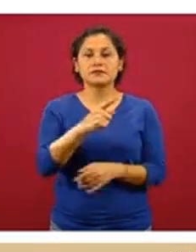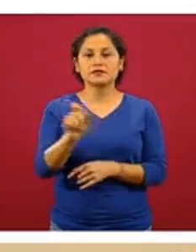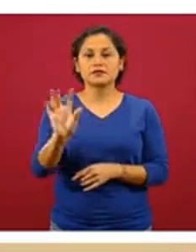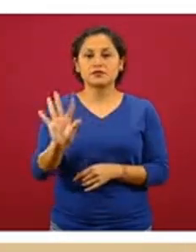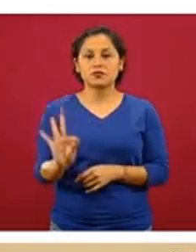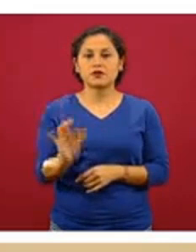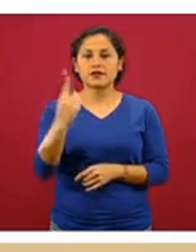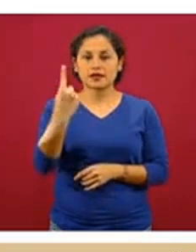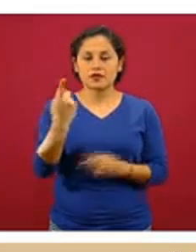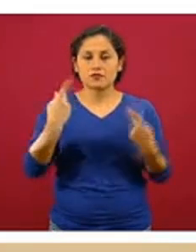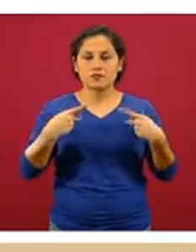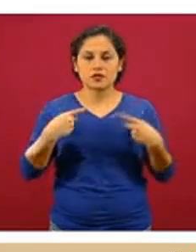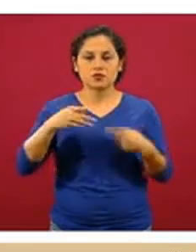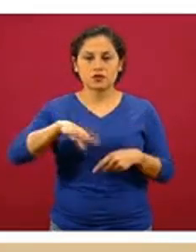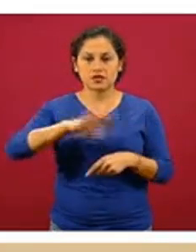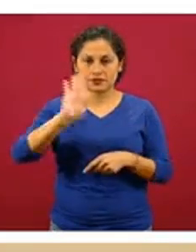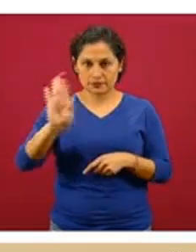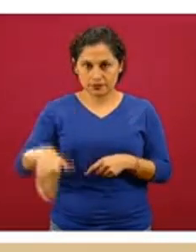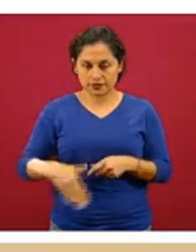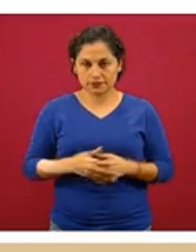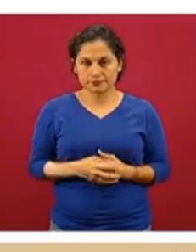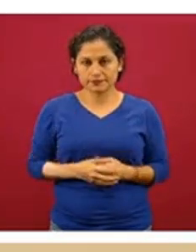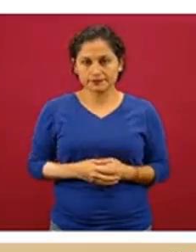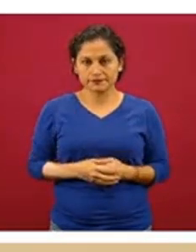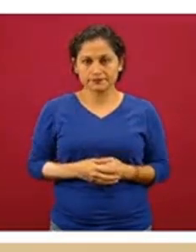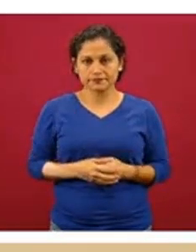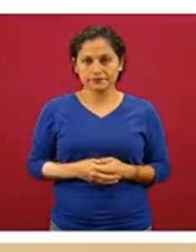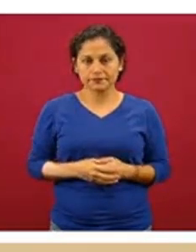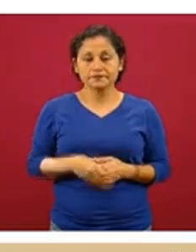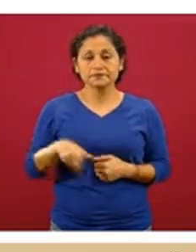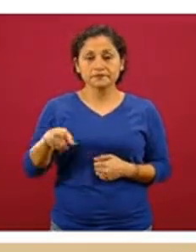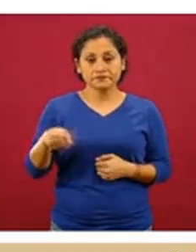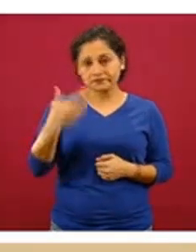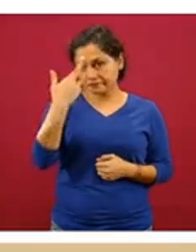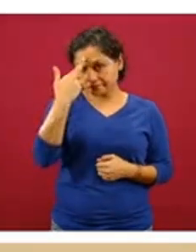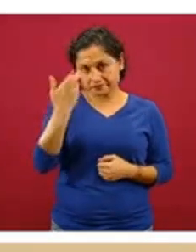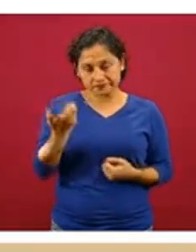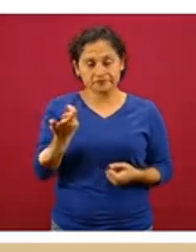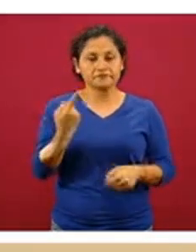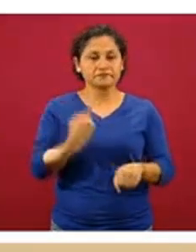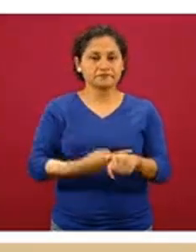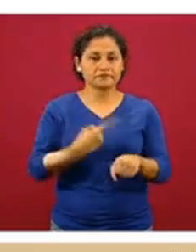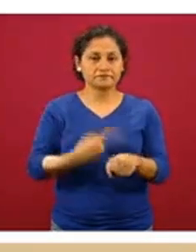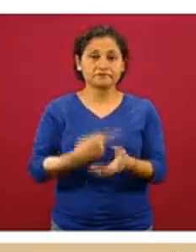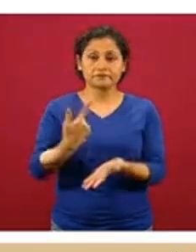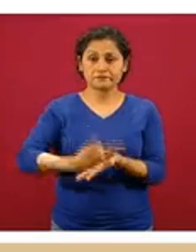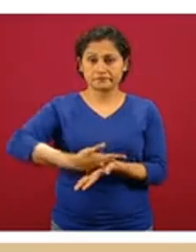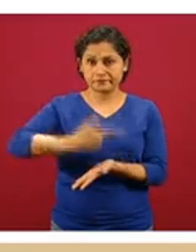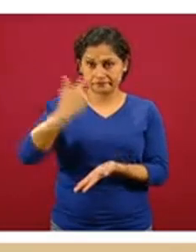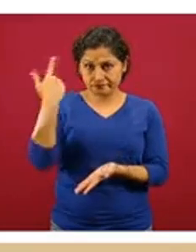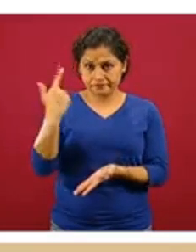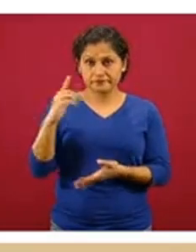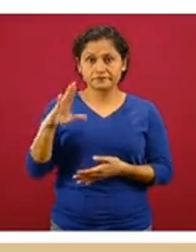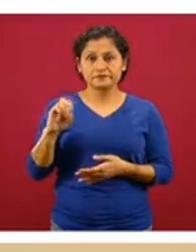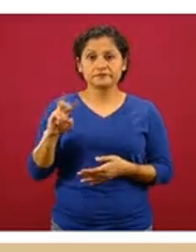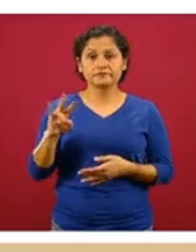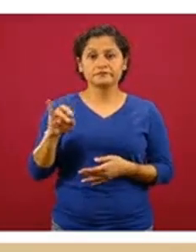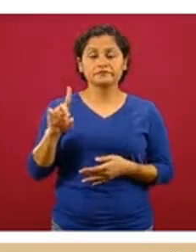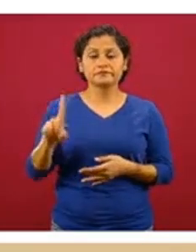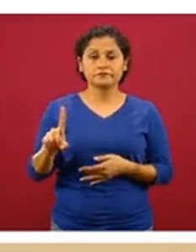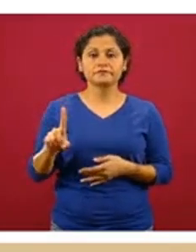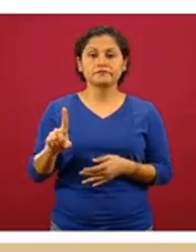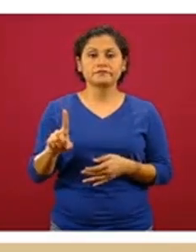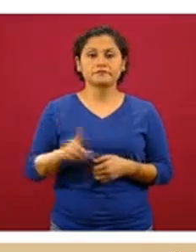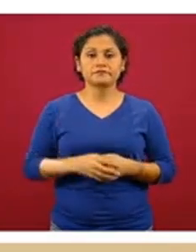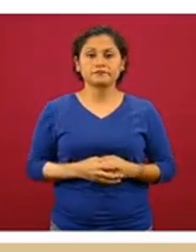17.141 personas han perdido la vida por presentar la forma grave de COVID, que es una forma con una alta letalidad.